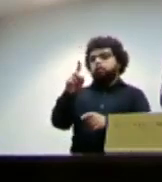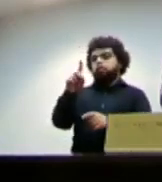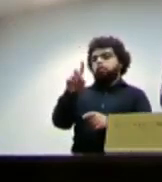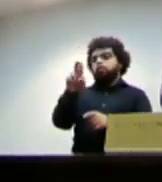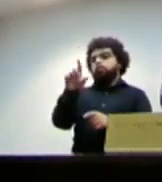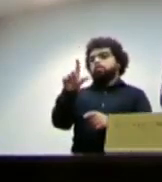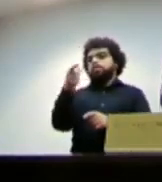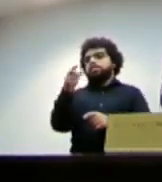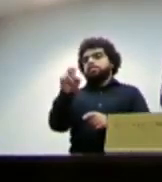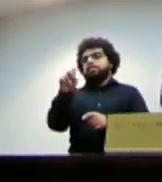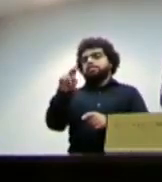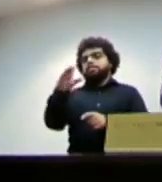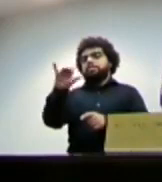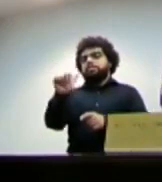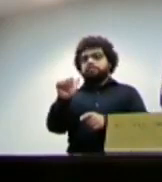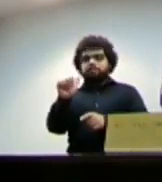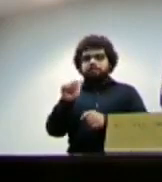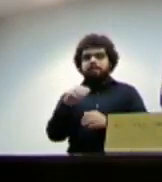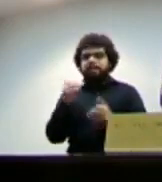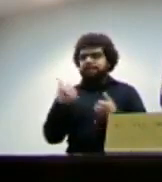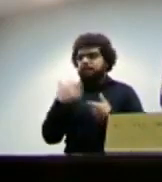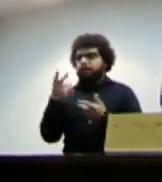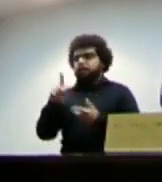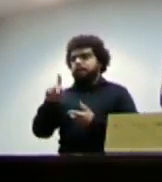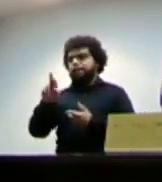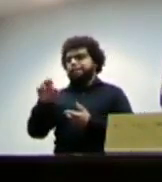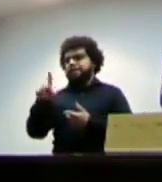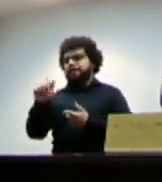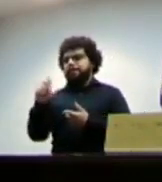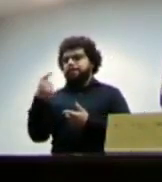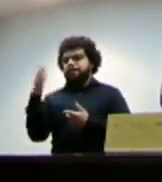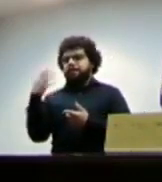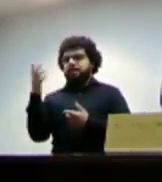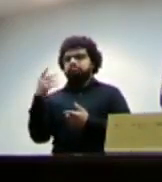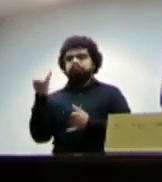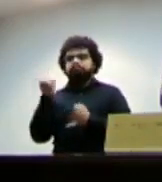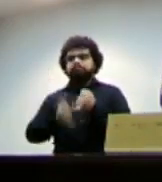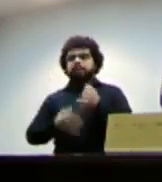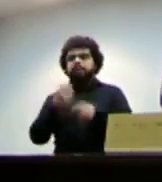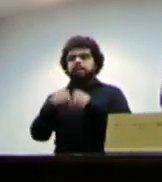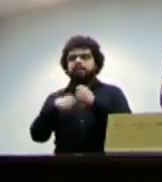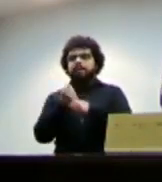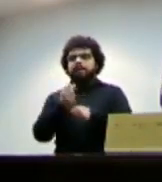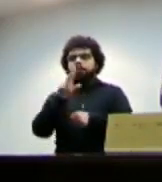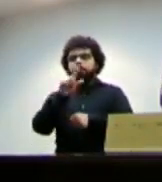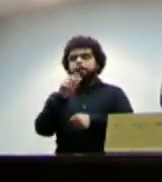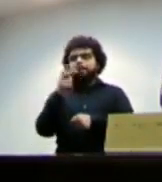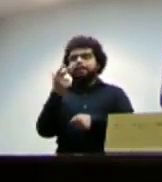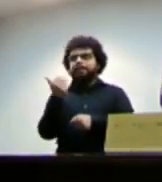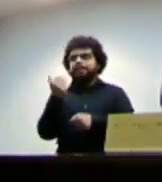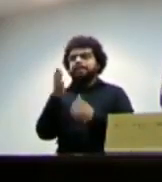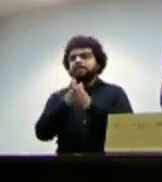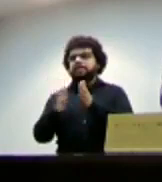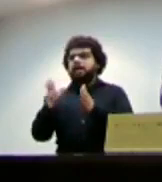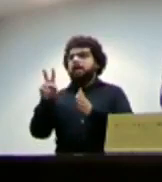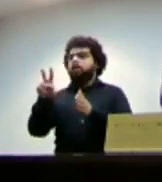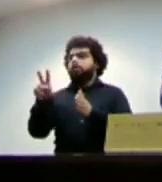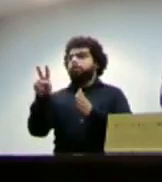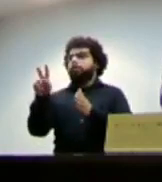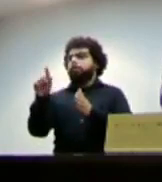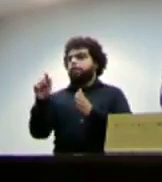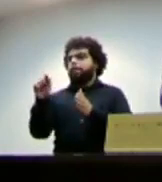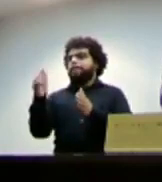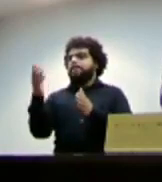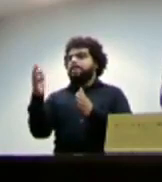tenía, yo le diría, para finales del 2013, principios del 2014, PREPA no podía cubrir su servicio a la